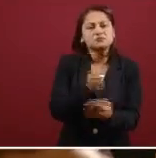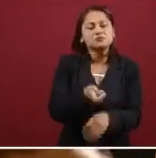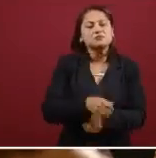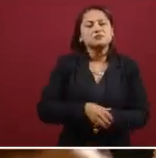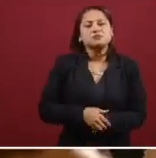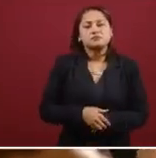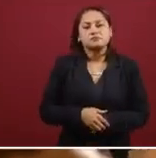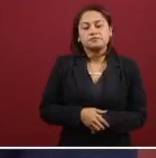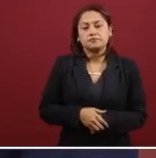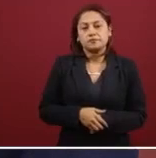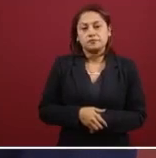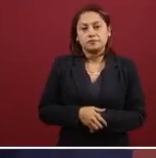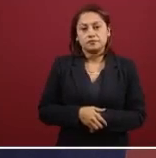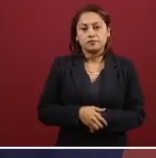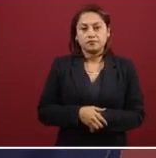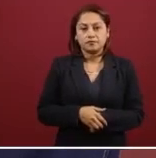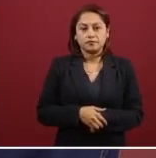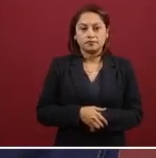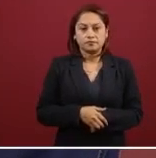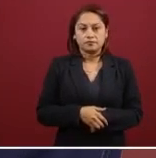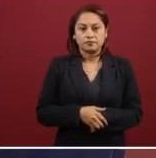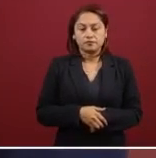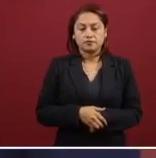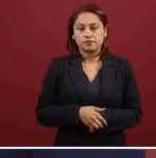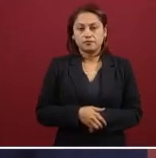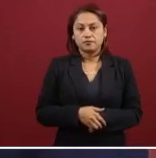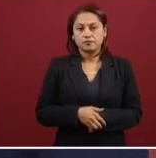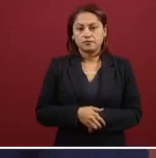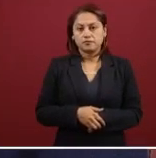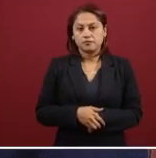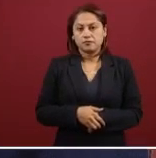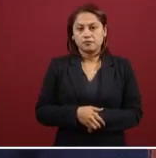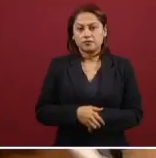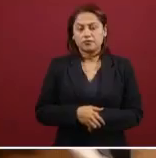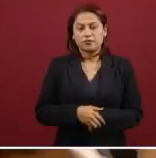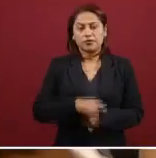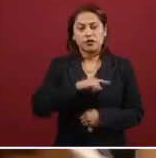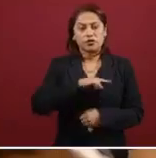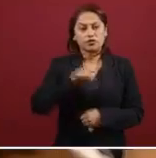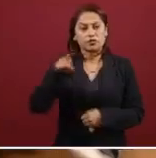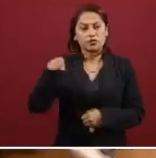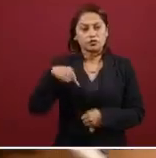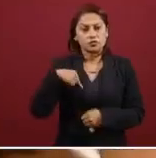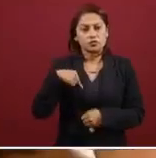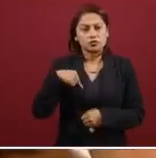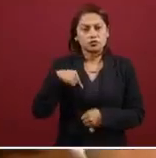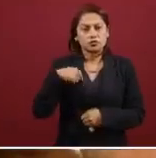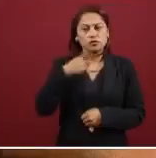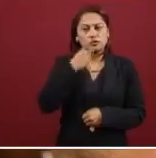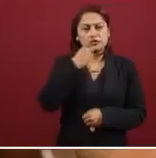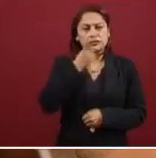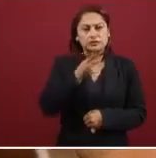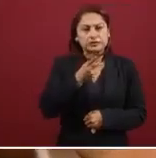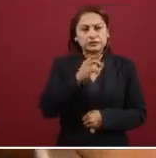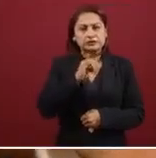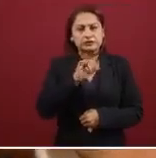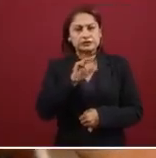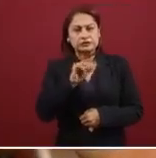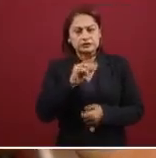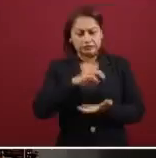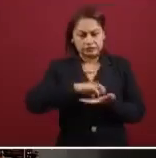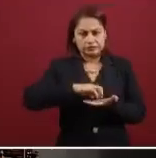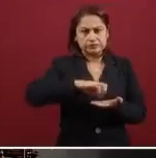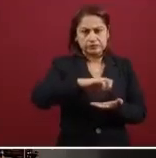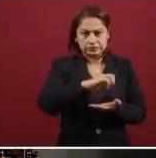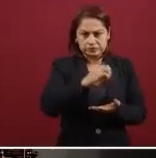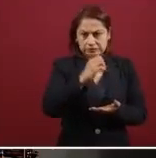no, ni siquiera tenemos la alternativa de decir sí o no. ¿Pueden todos